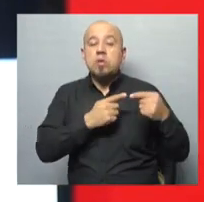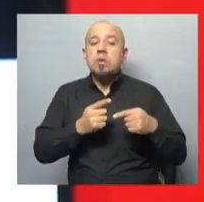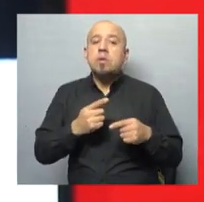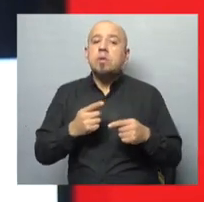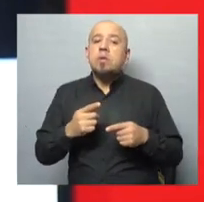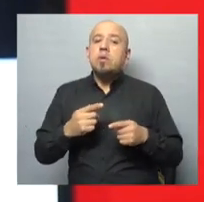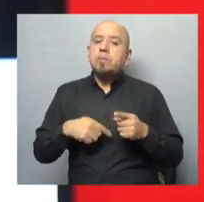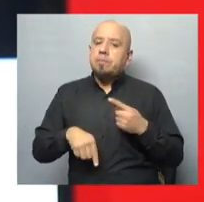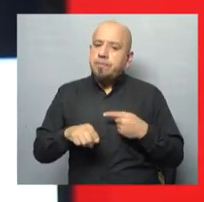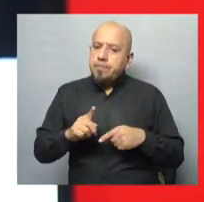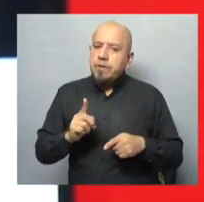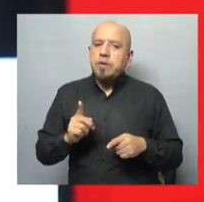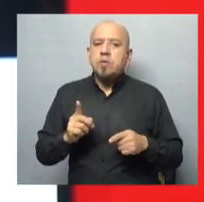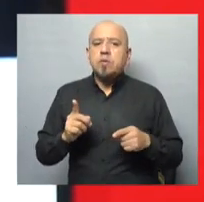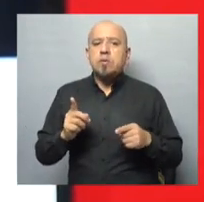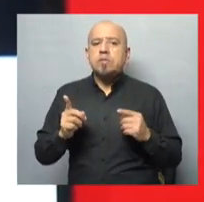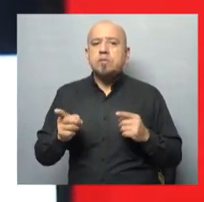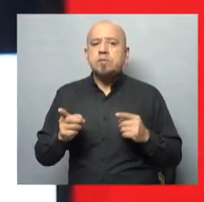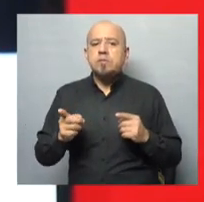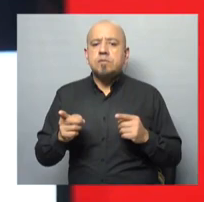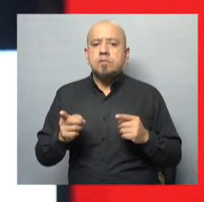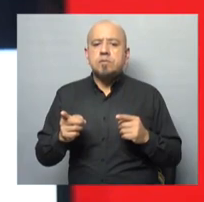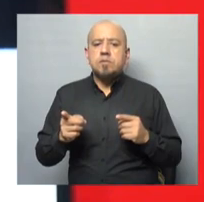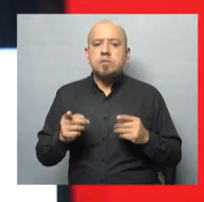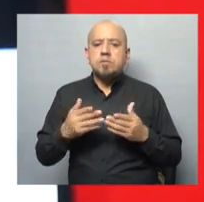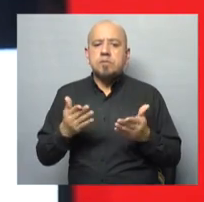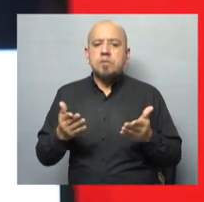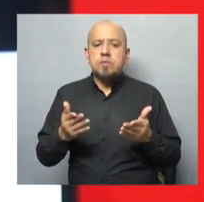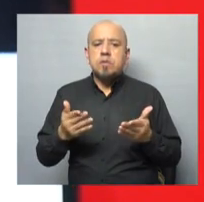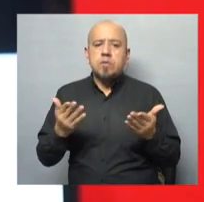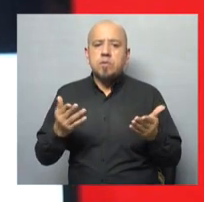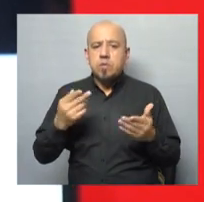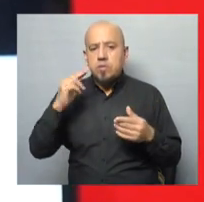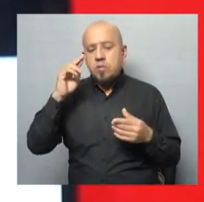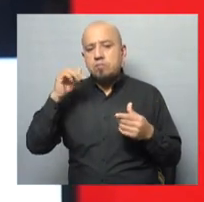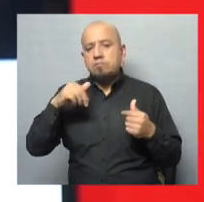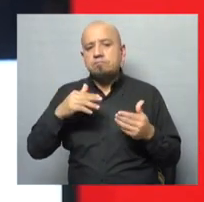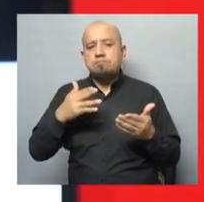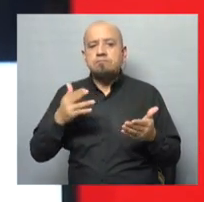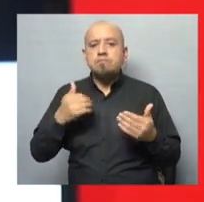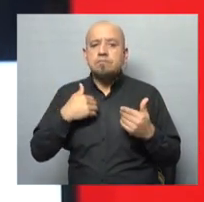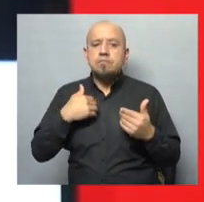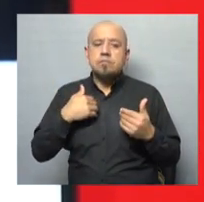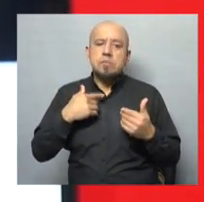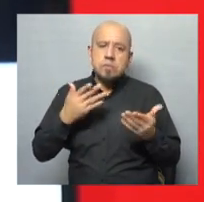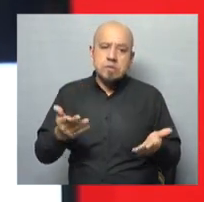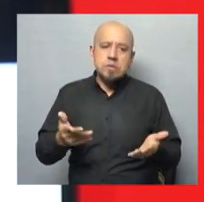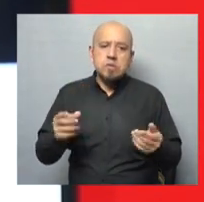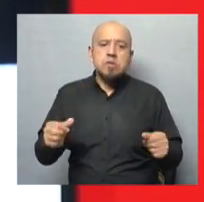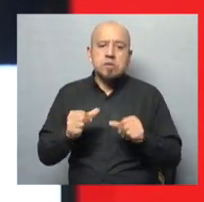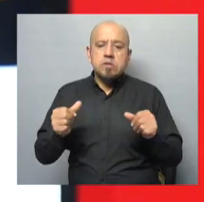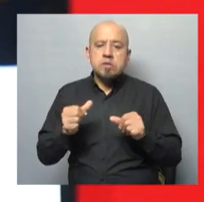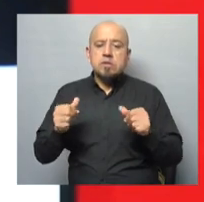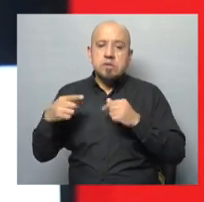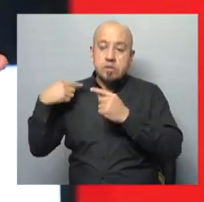pero a nivel a nivel a nivel a nivel uruguayo digamos que nos conviene hacer convivir esas